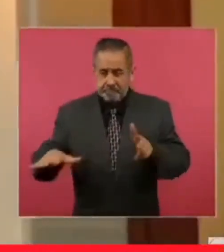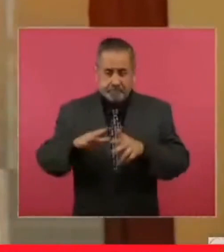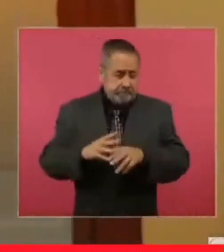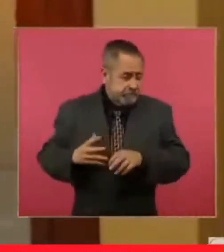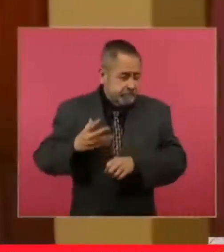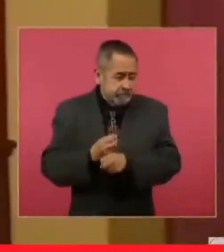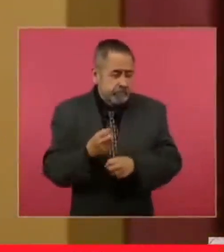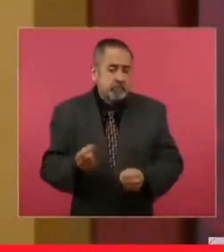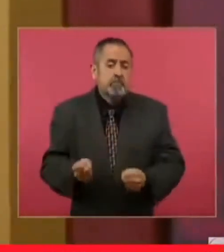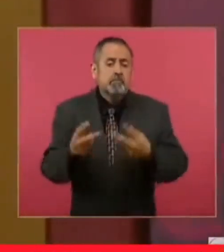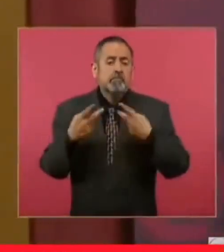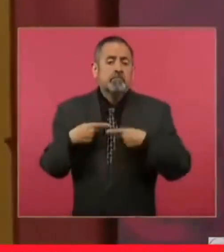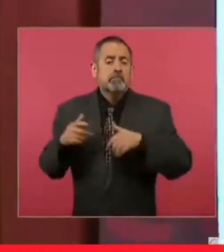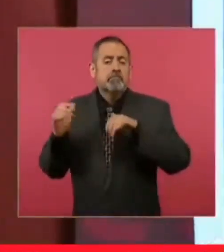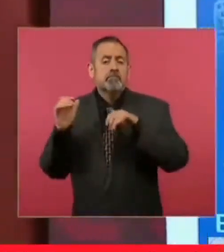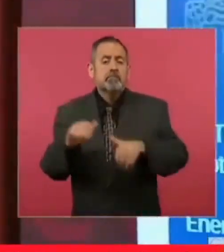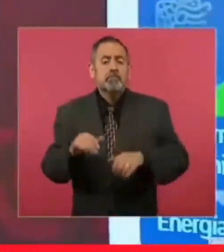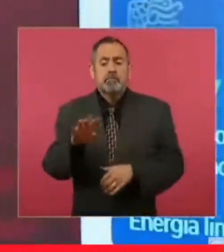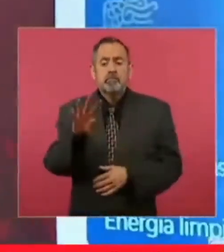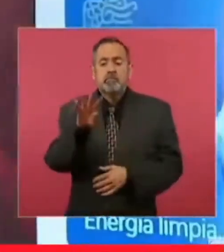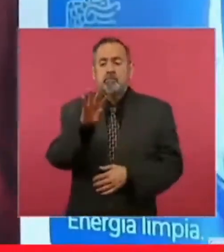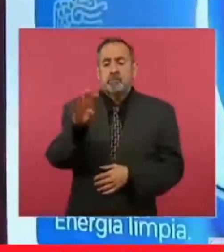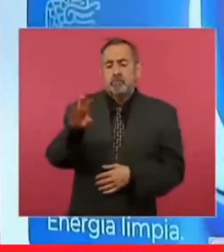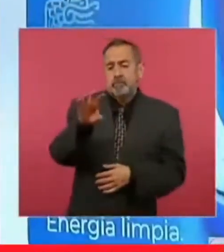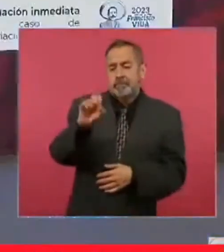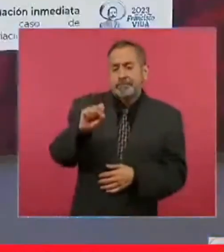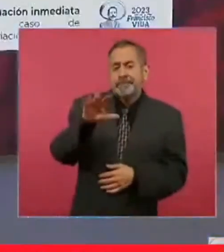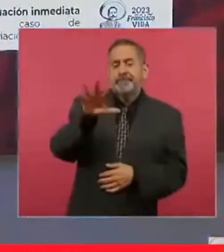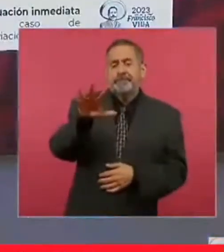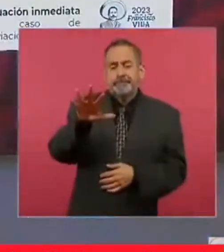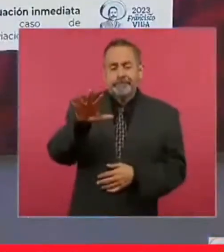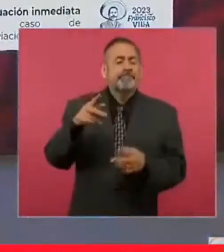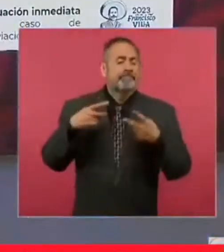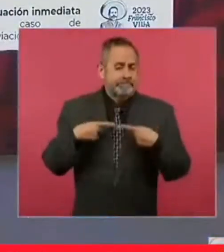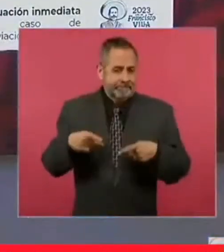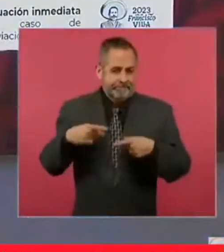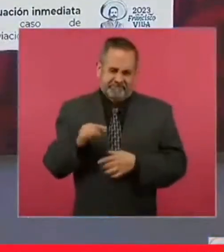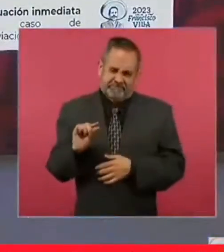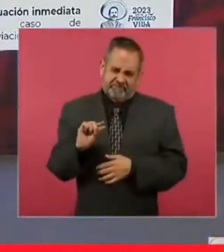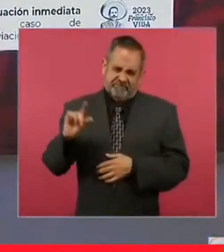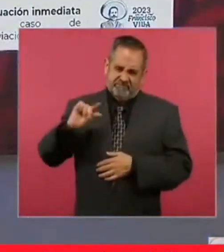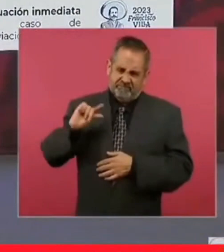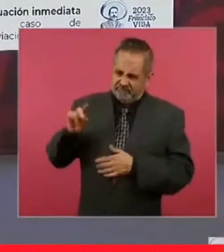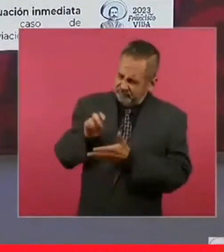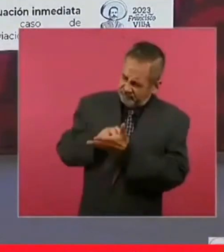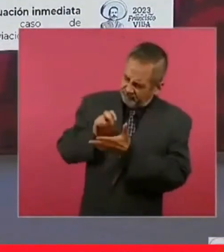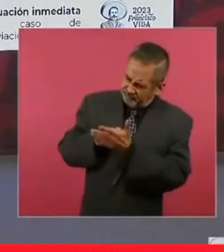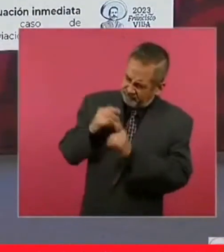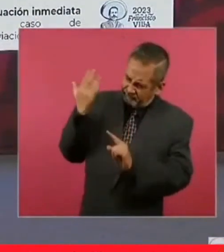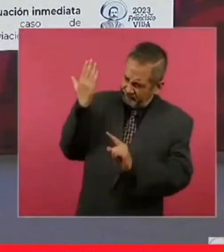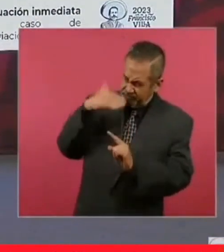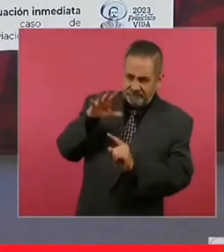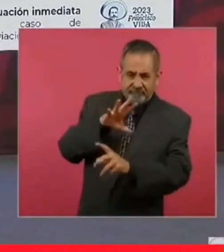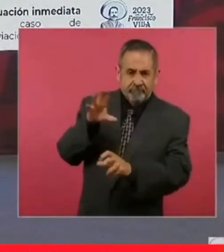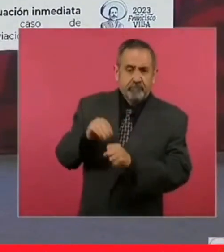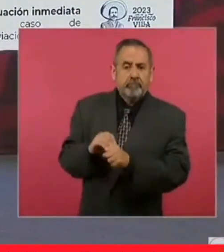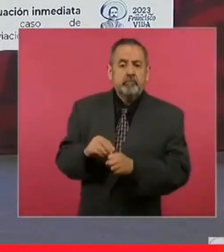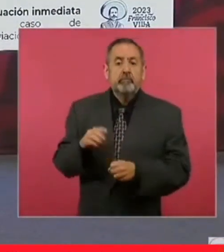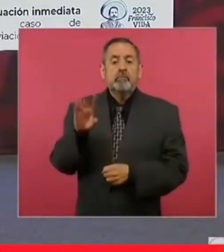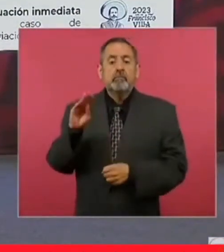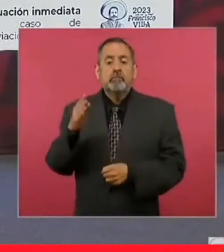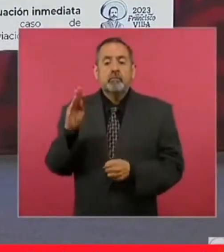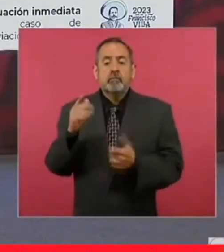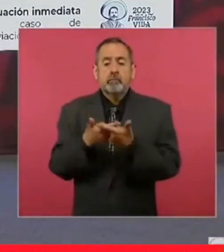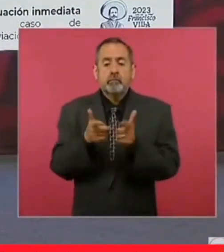requeriremos aproximadamente 465 trabajadores organizados en 90 cuadrillas de